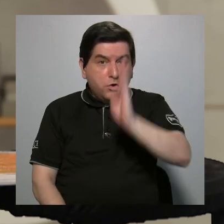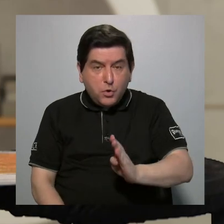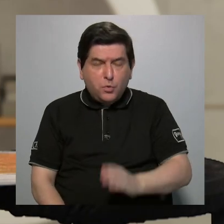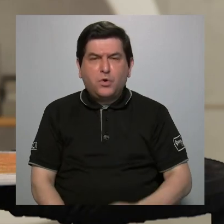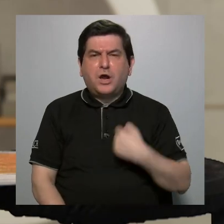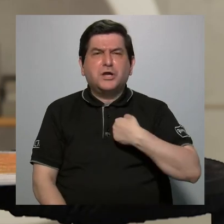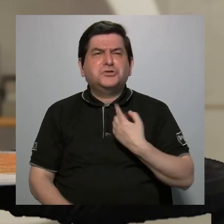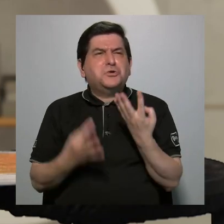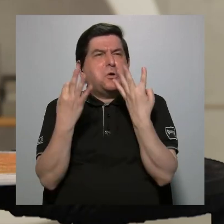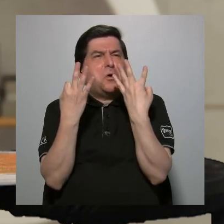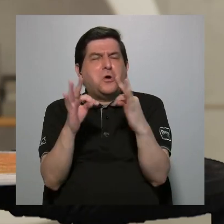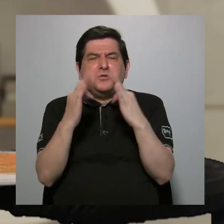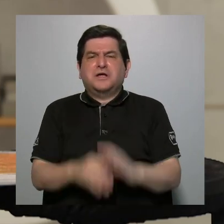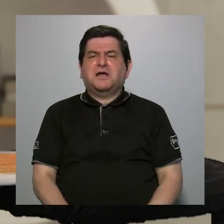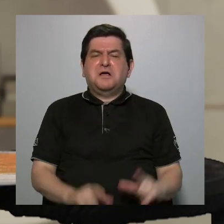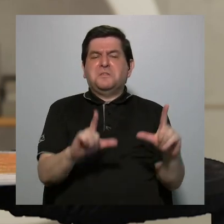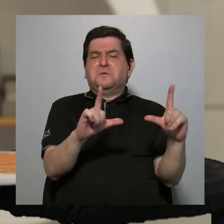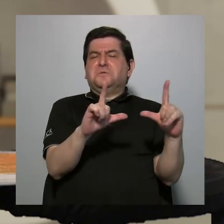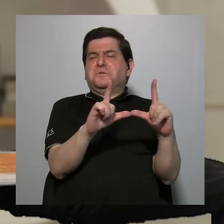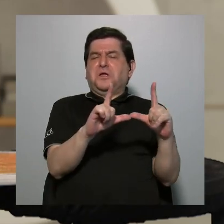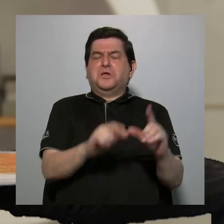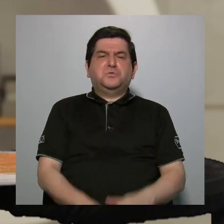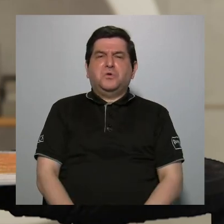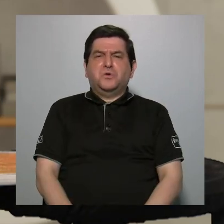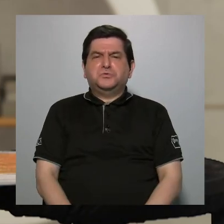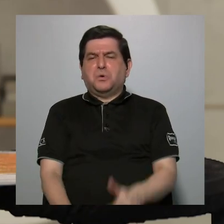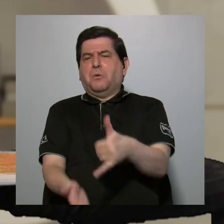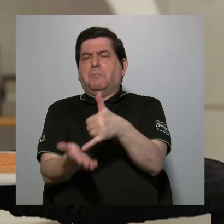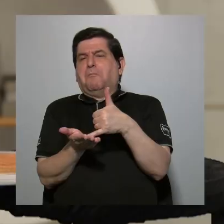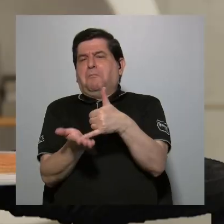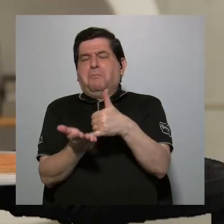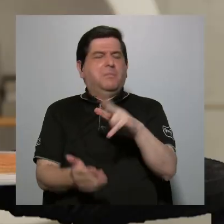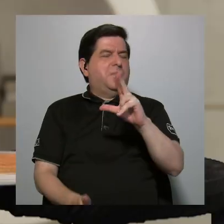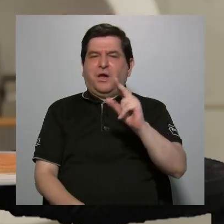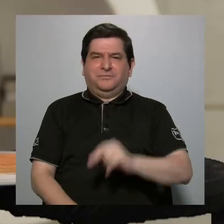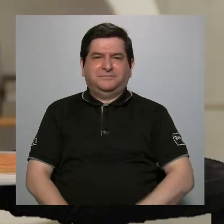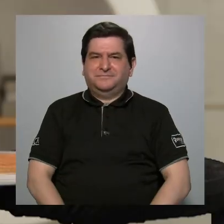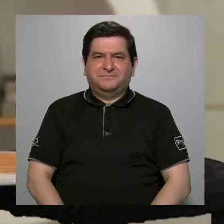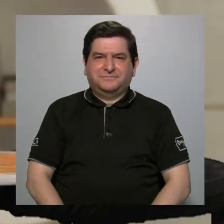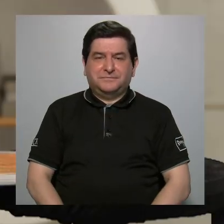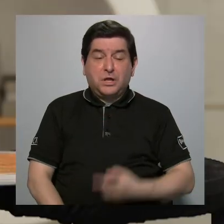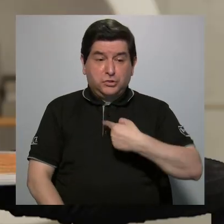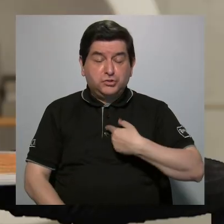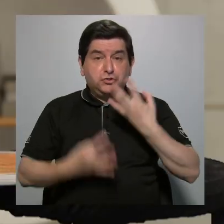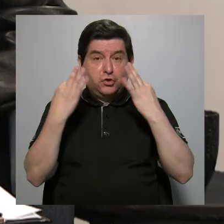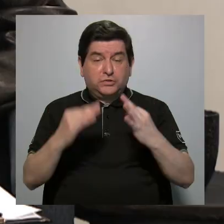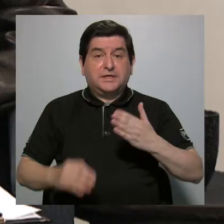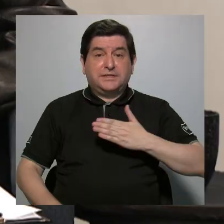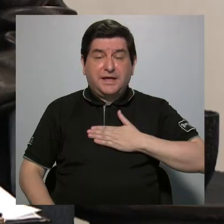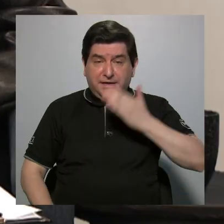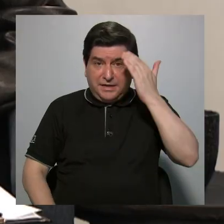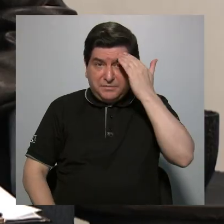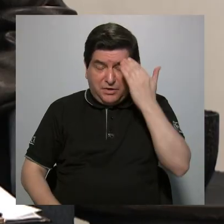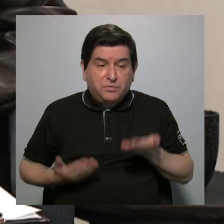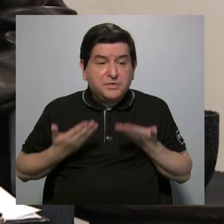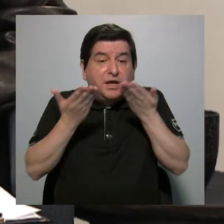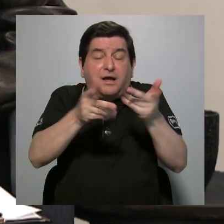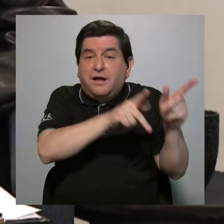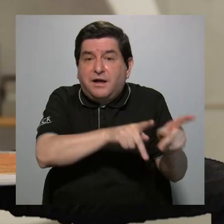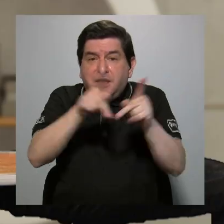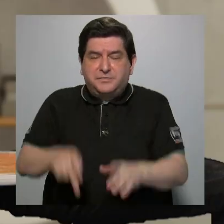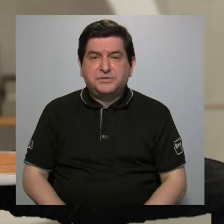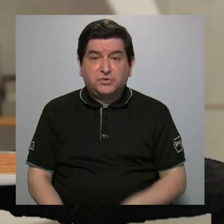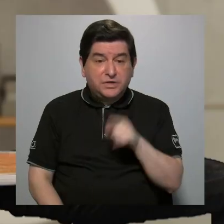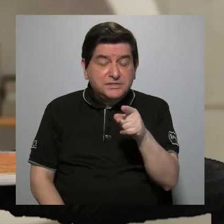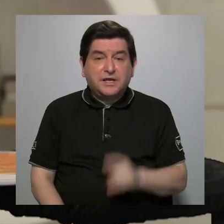Nunca en busca de títulos ni reconocimientos, simplemente entregar mis conocimientos a la gente